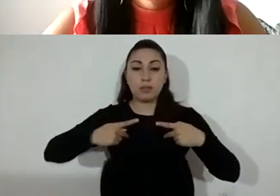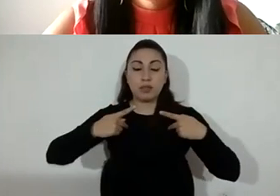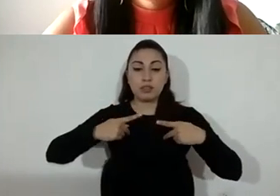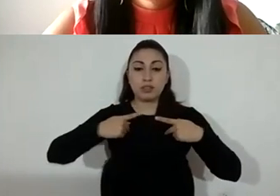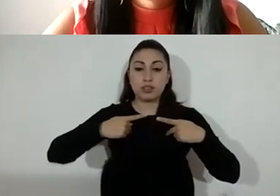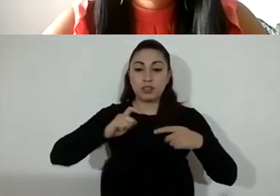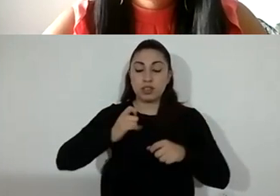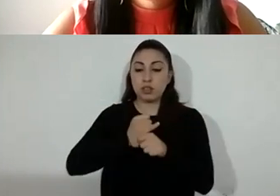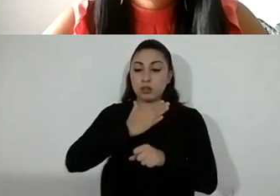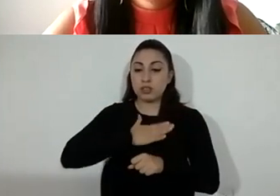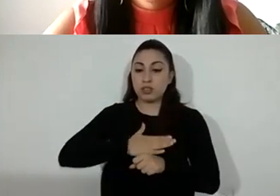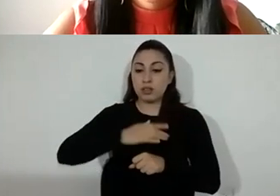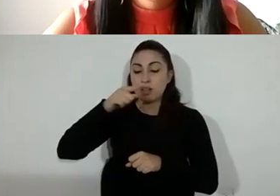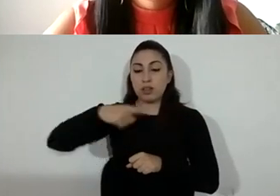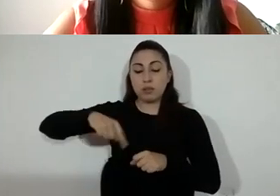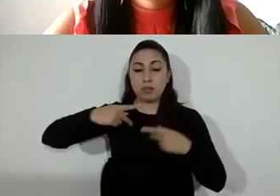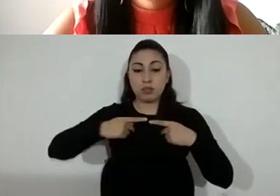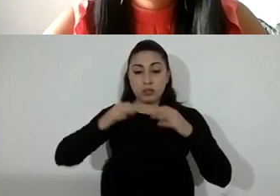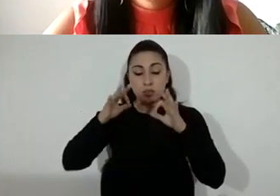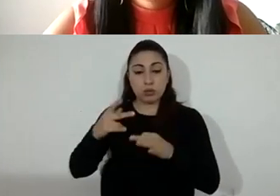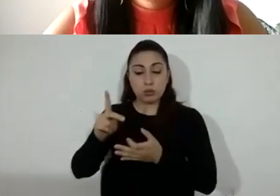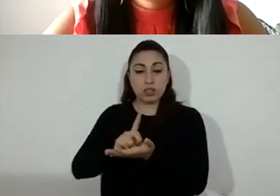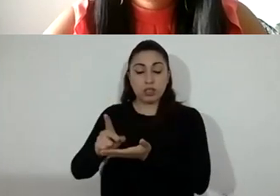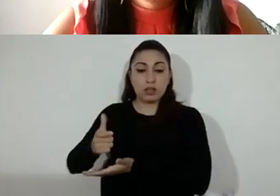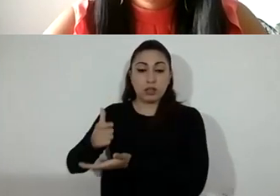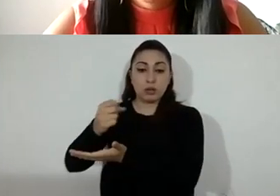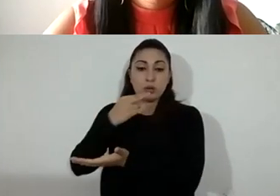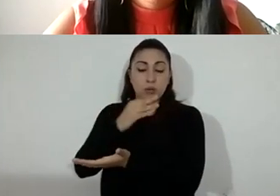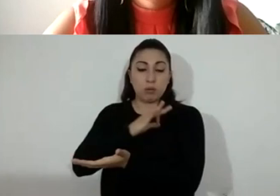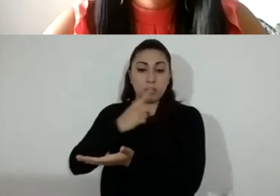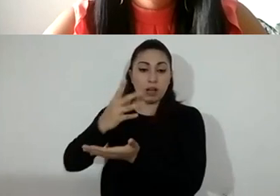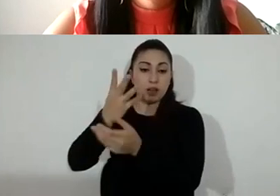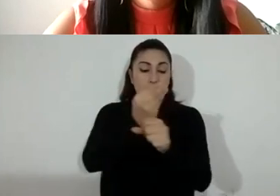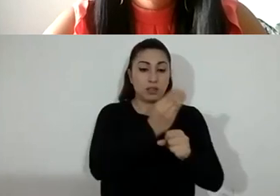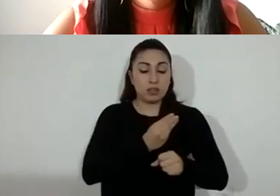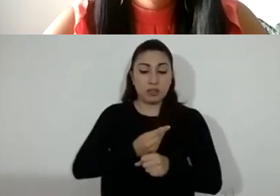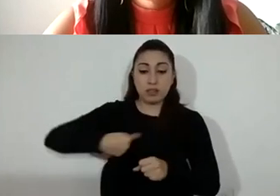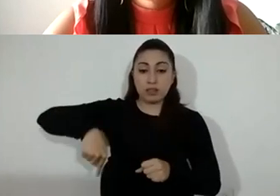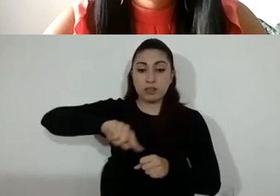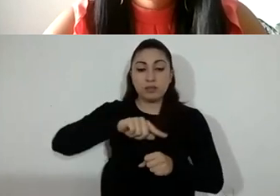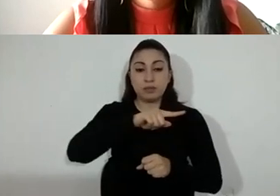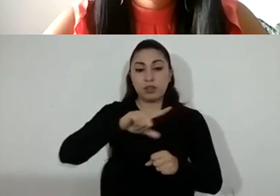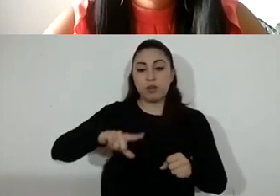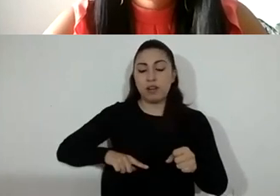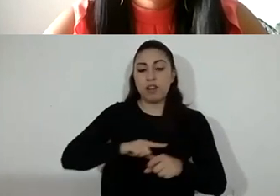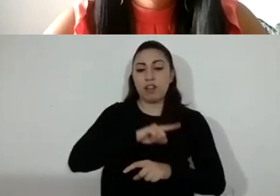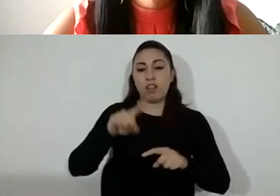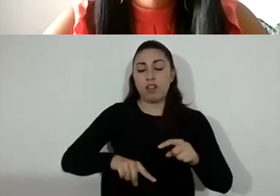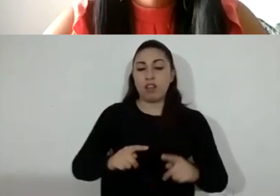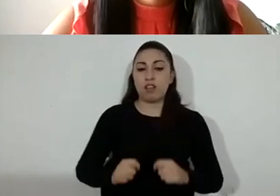al presupuesto participativo, es un atraco a la gente que ya votó sus